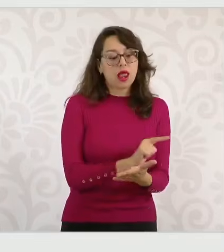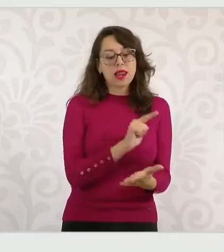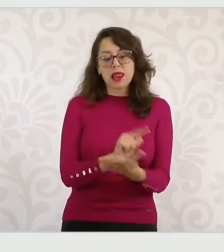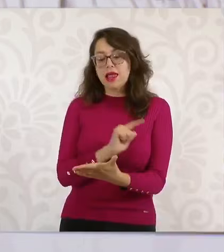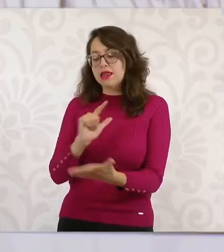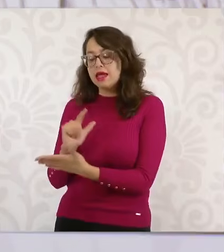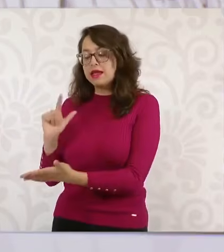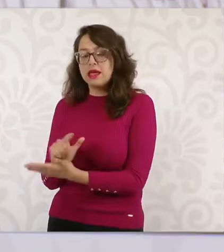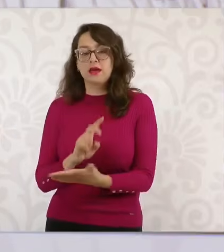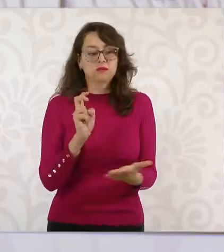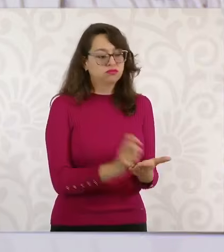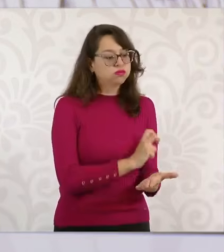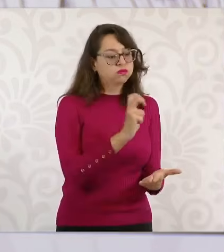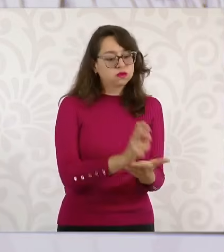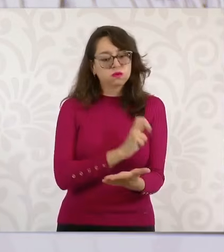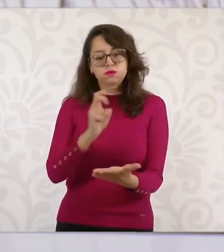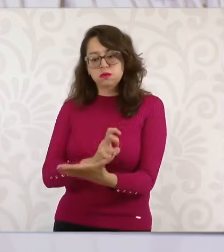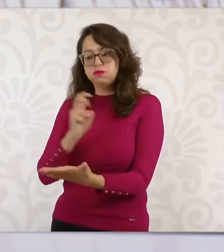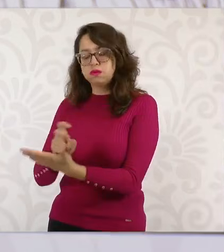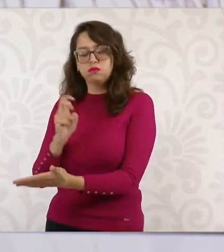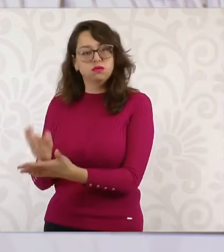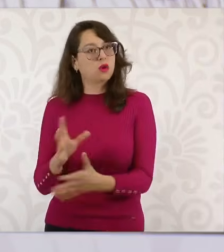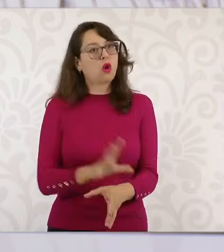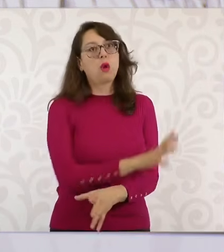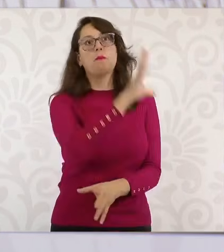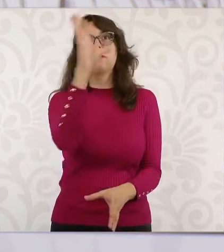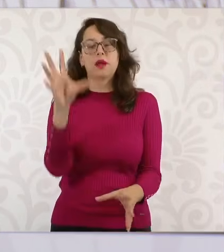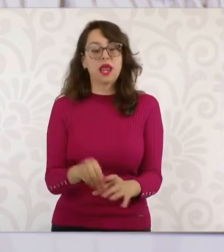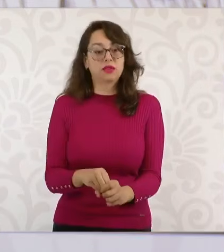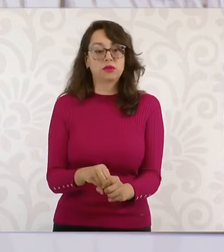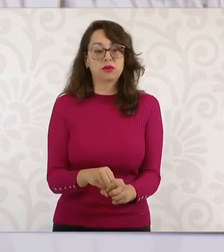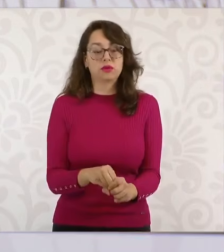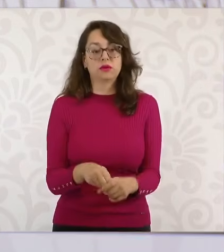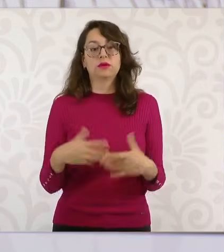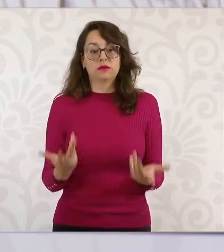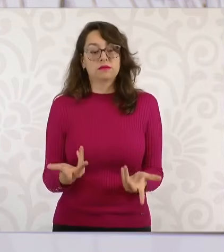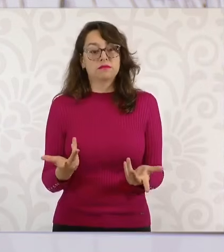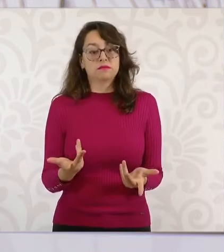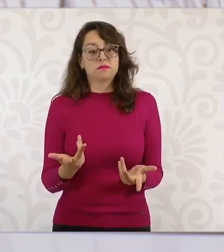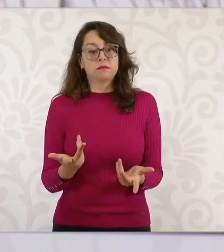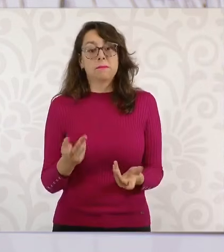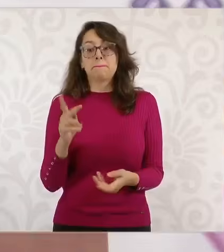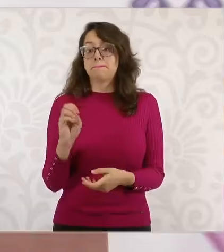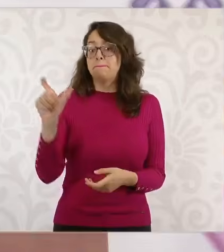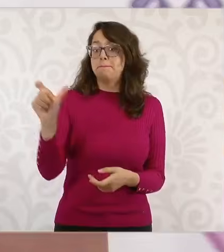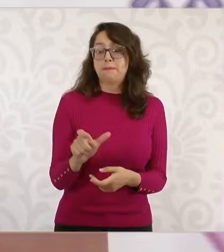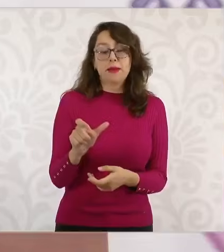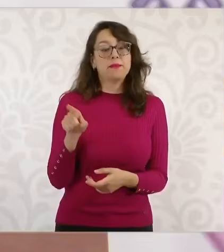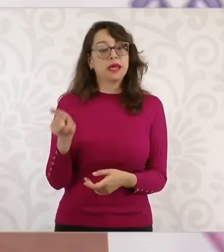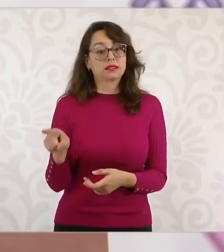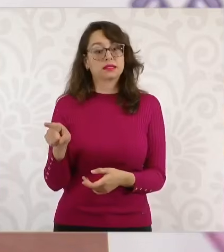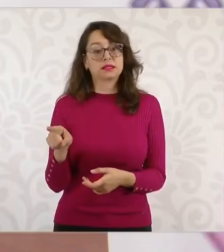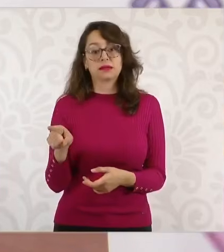leyes que se cambiaron con Peña Nieto. Entonces, fíjense algo muy importante. Pemex dejó de ser